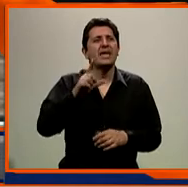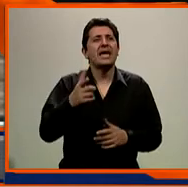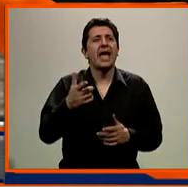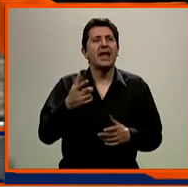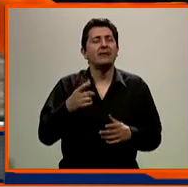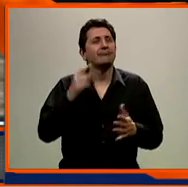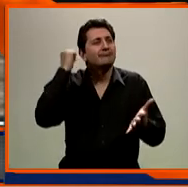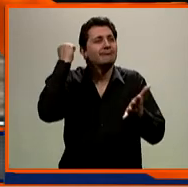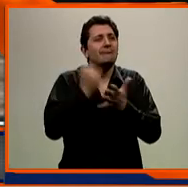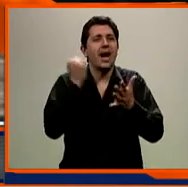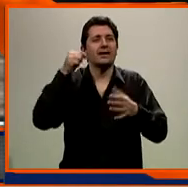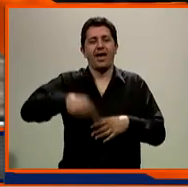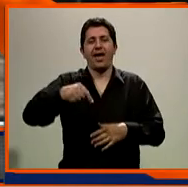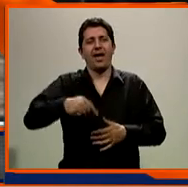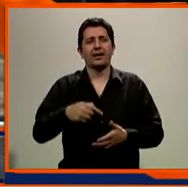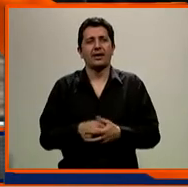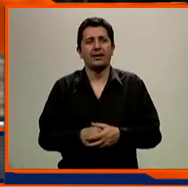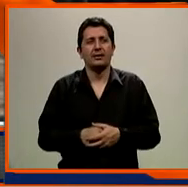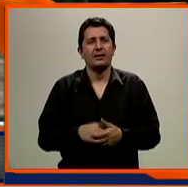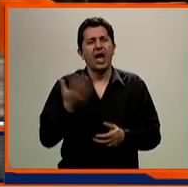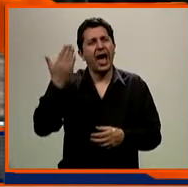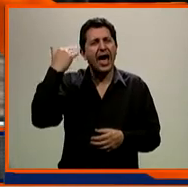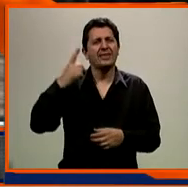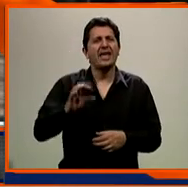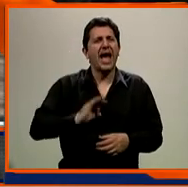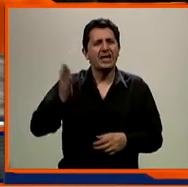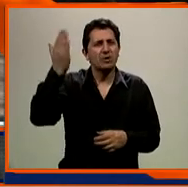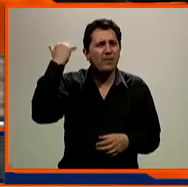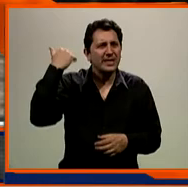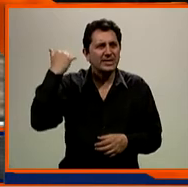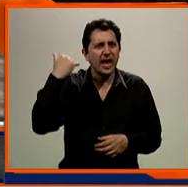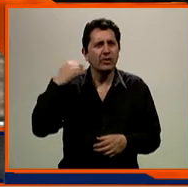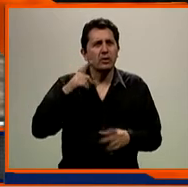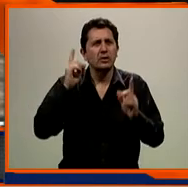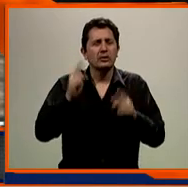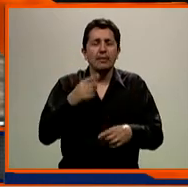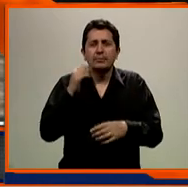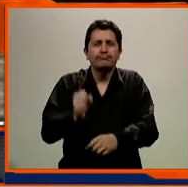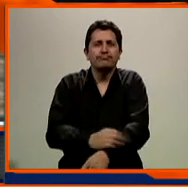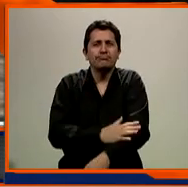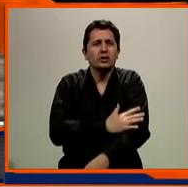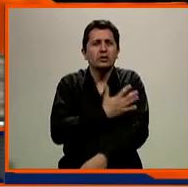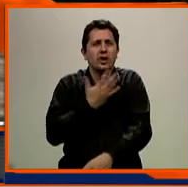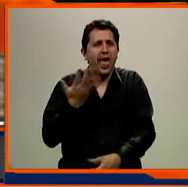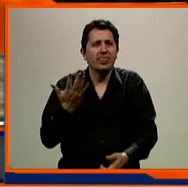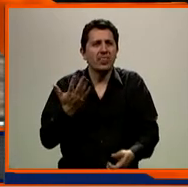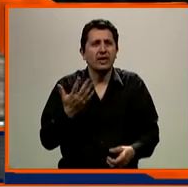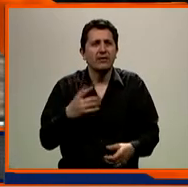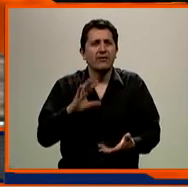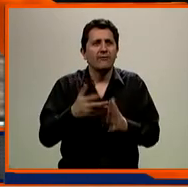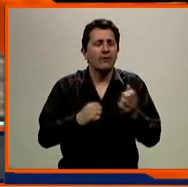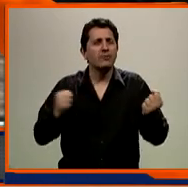sus huellas. Ya el primer año, el año pasado, también fue emocionante porque fue